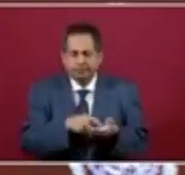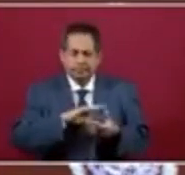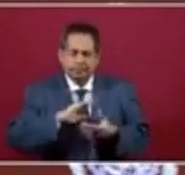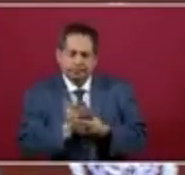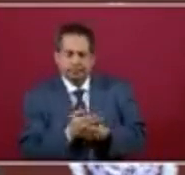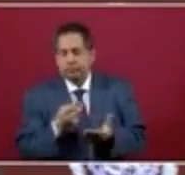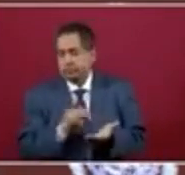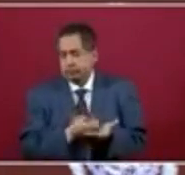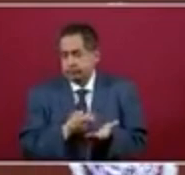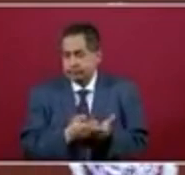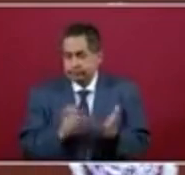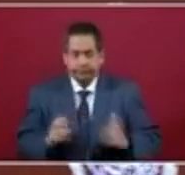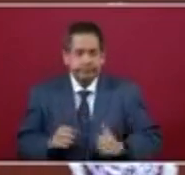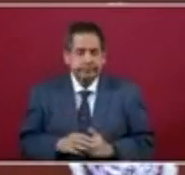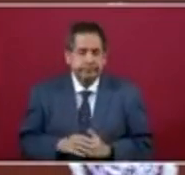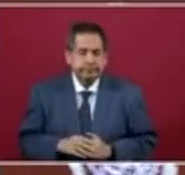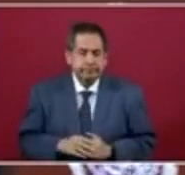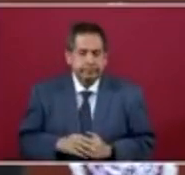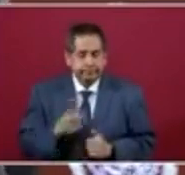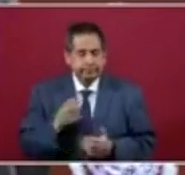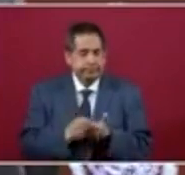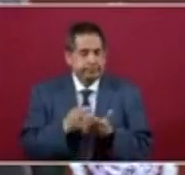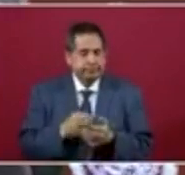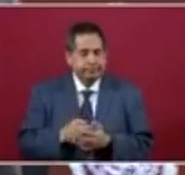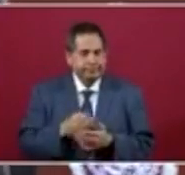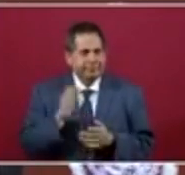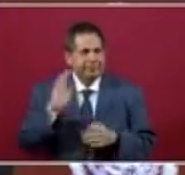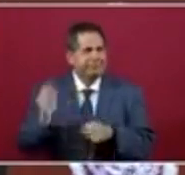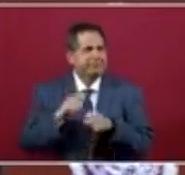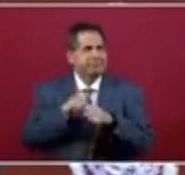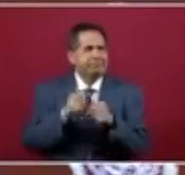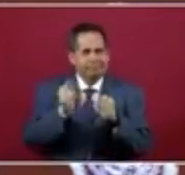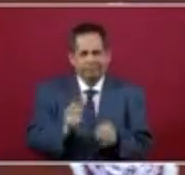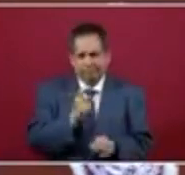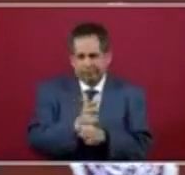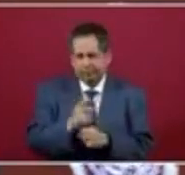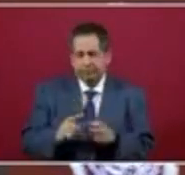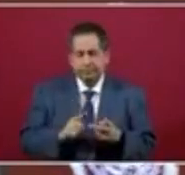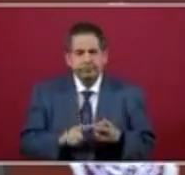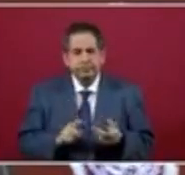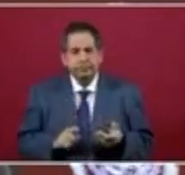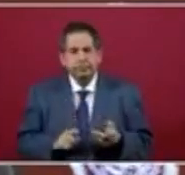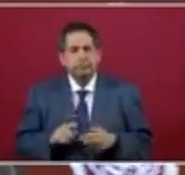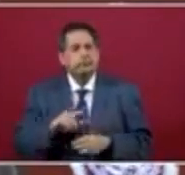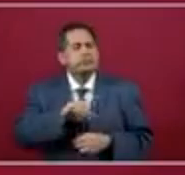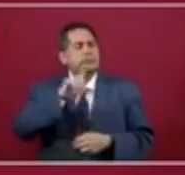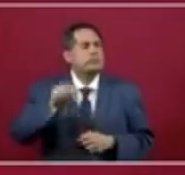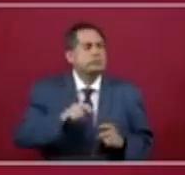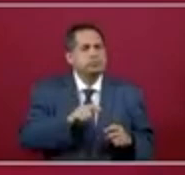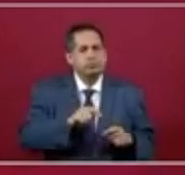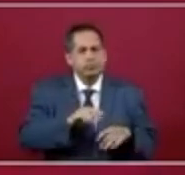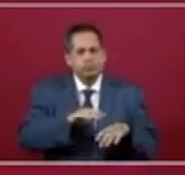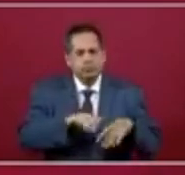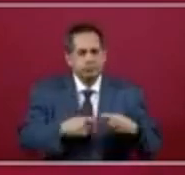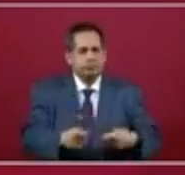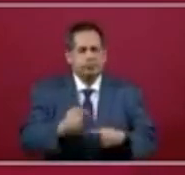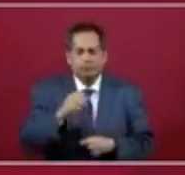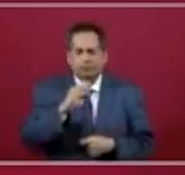Esa es la Federal de Seguridad, que luego fue el